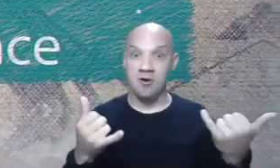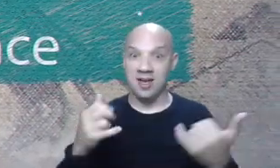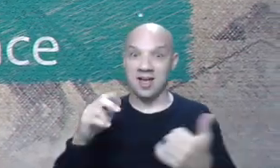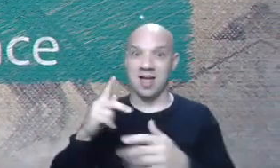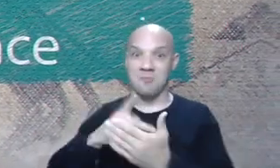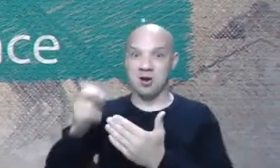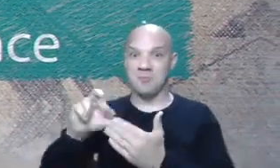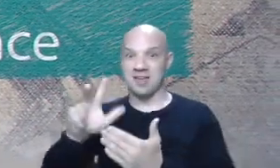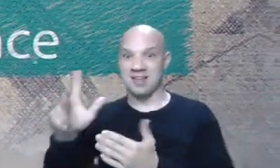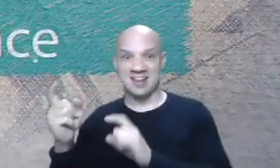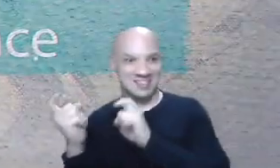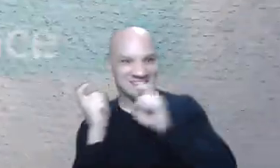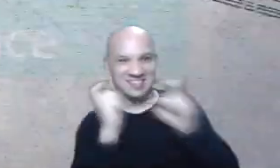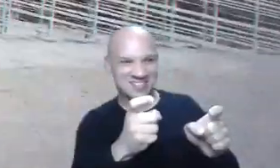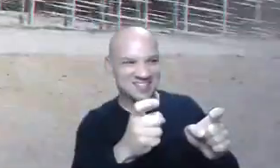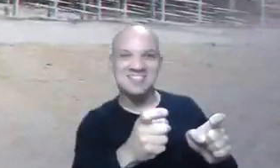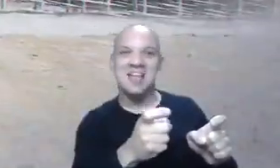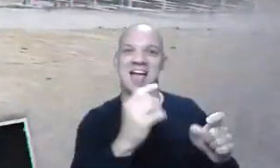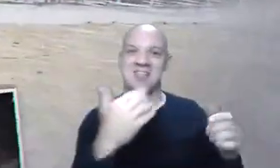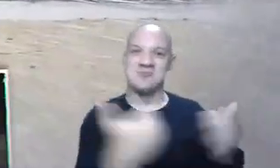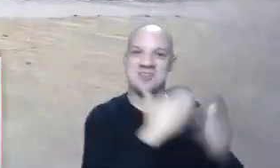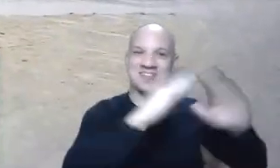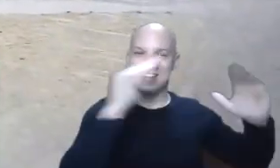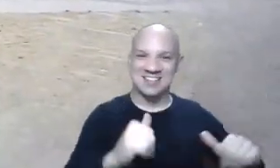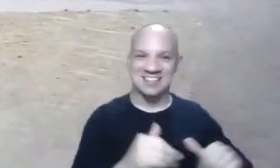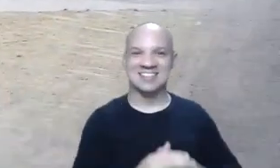al programa R3.